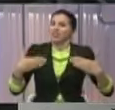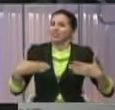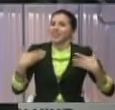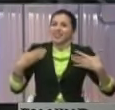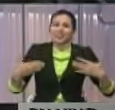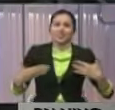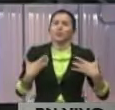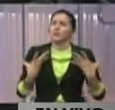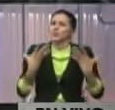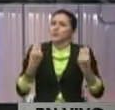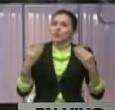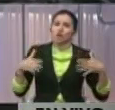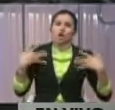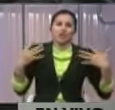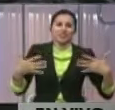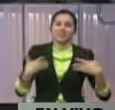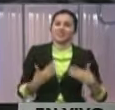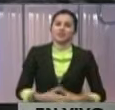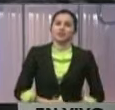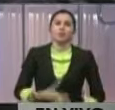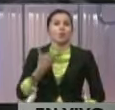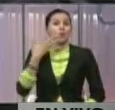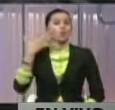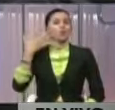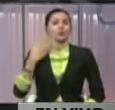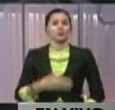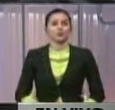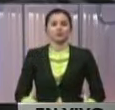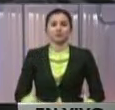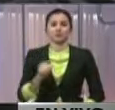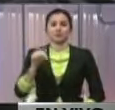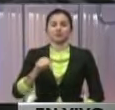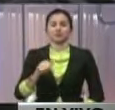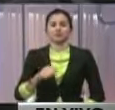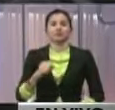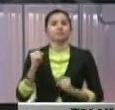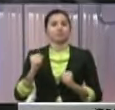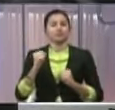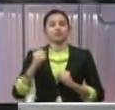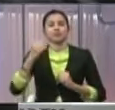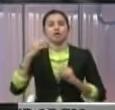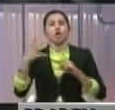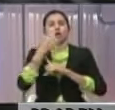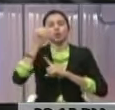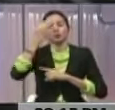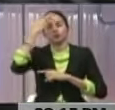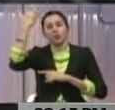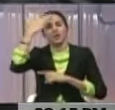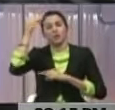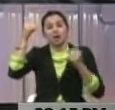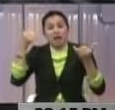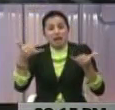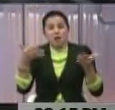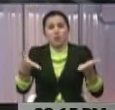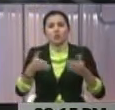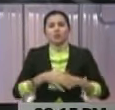estamos profundamente orgullosos de esta consolidación, de este sueño que se está cristalizando en este